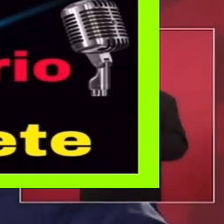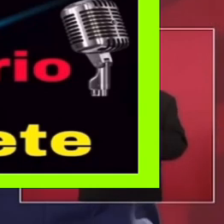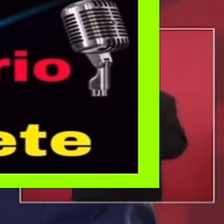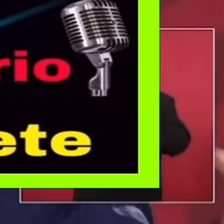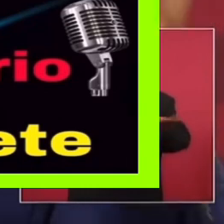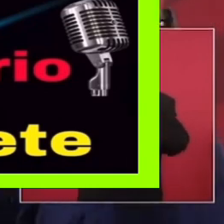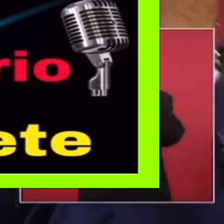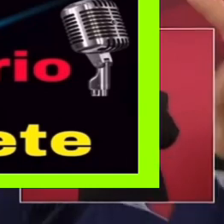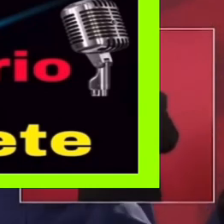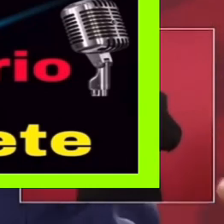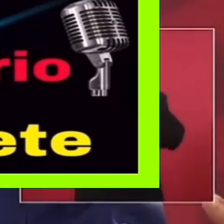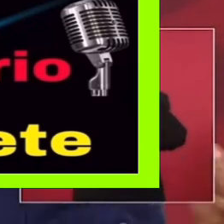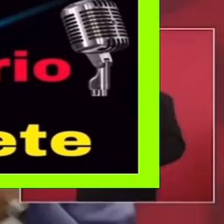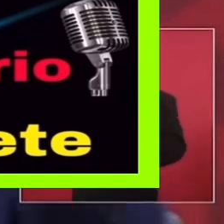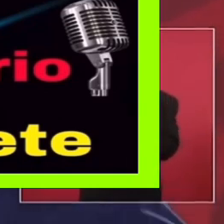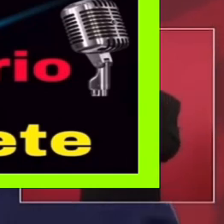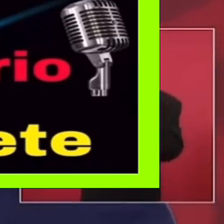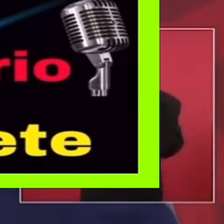Pero